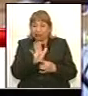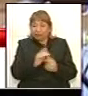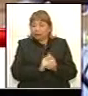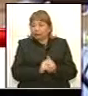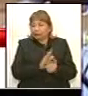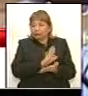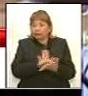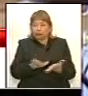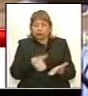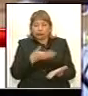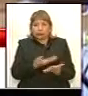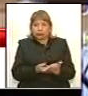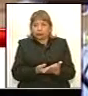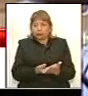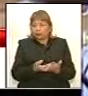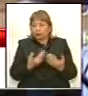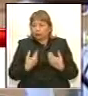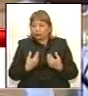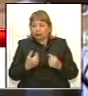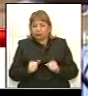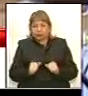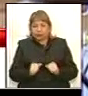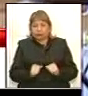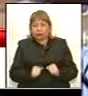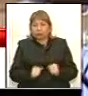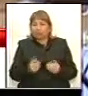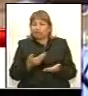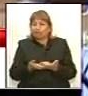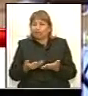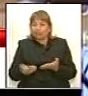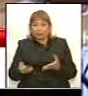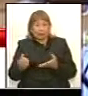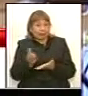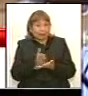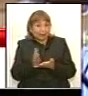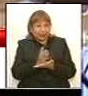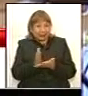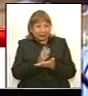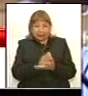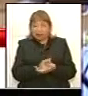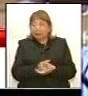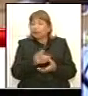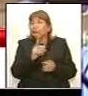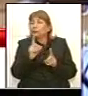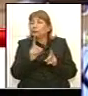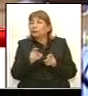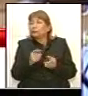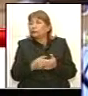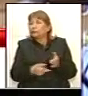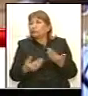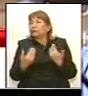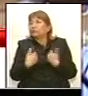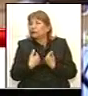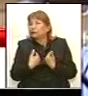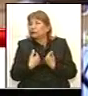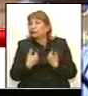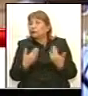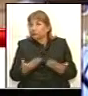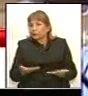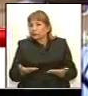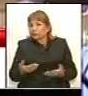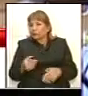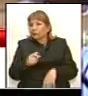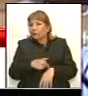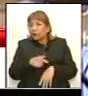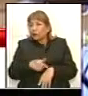todo es predecible, todos sabemos qué va a suceder. Los pronósticos los compartimos. La pregunta es, ¿qué cosas tenemos para seguir en este momento, hoy día,